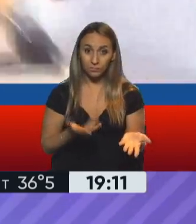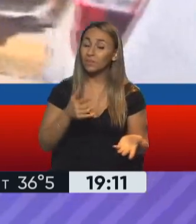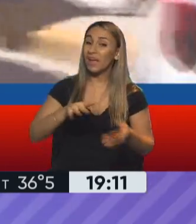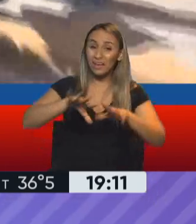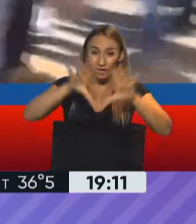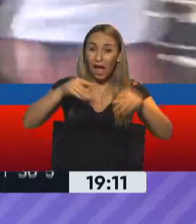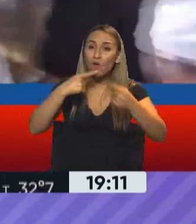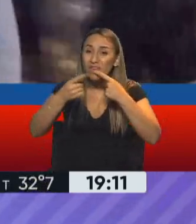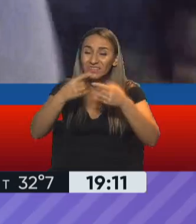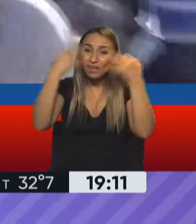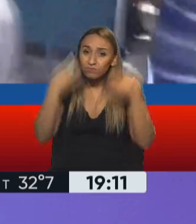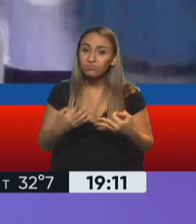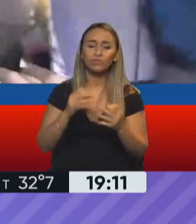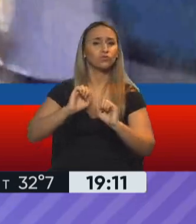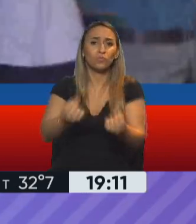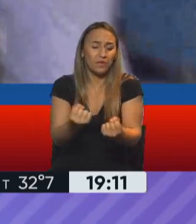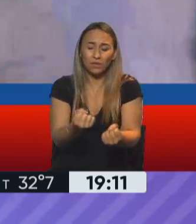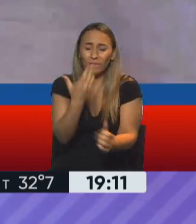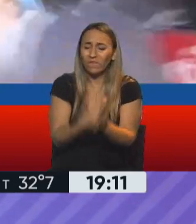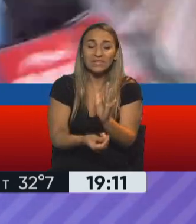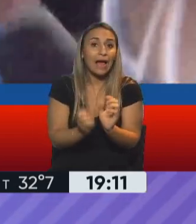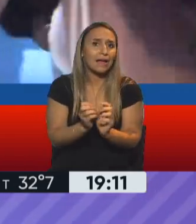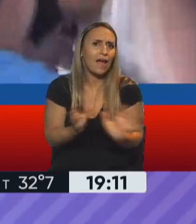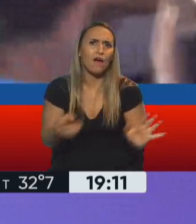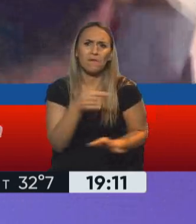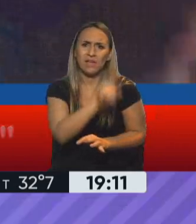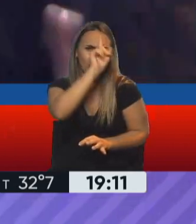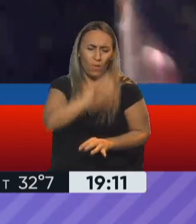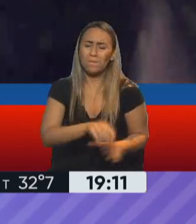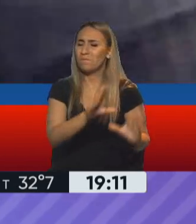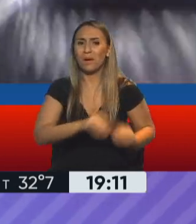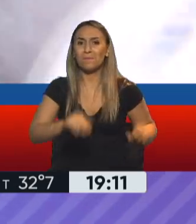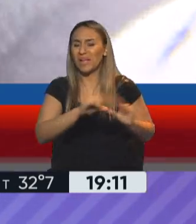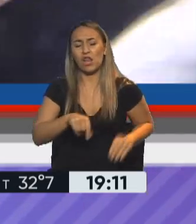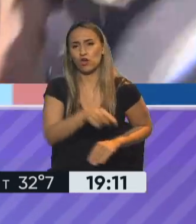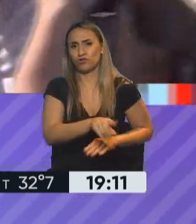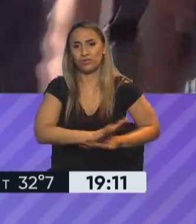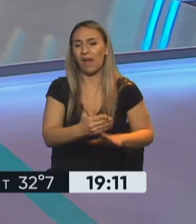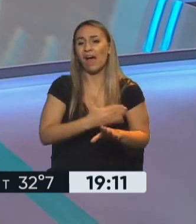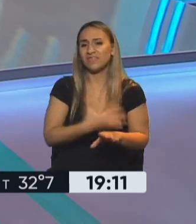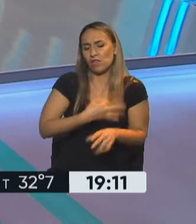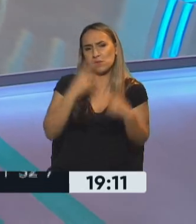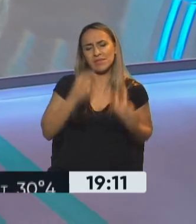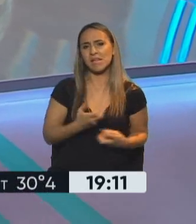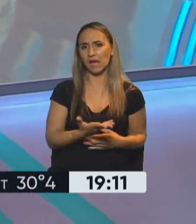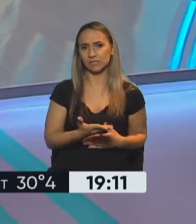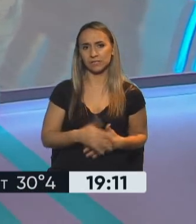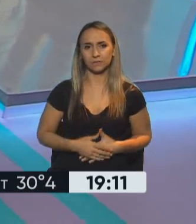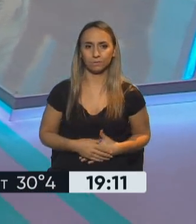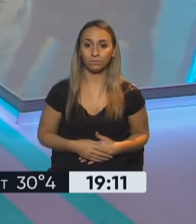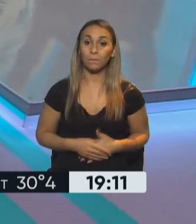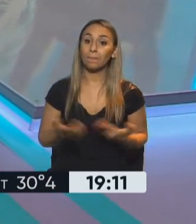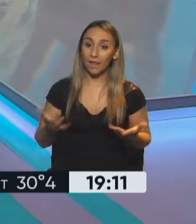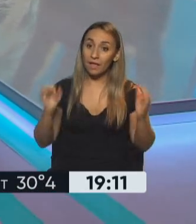grosero, conocido del juez, que debió haber suspendido antes para evitar este bochorno. Gracias. Claro, las informaciones van